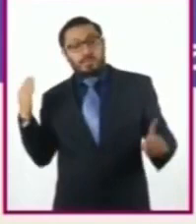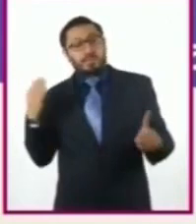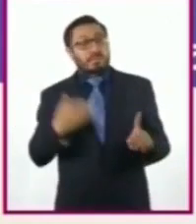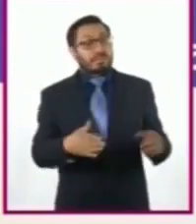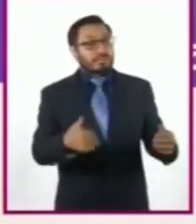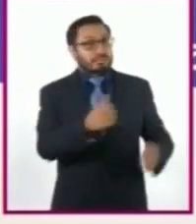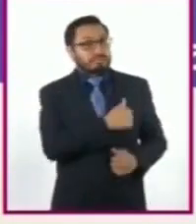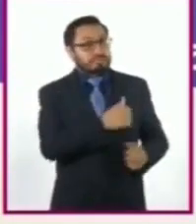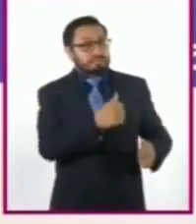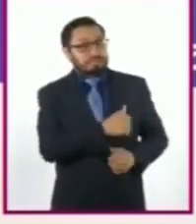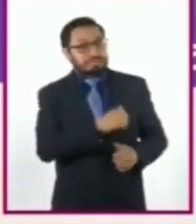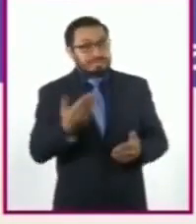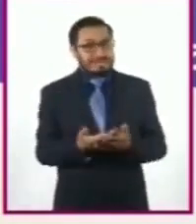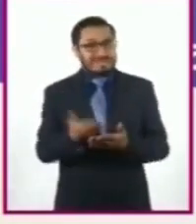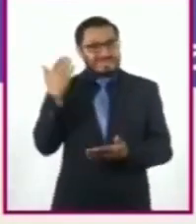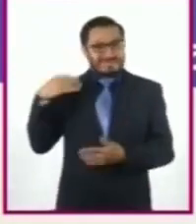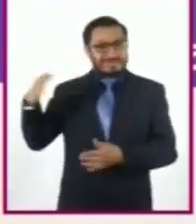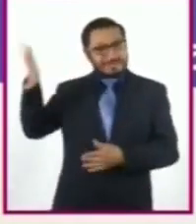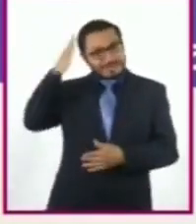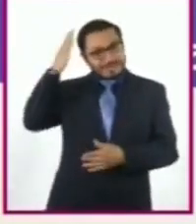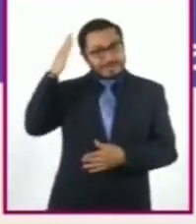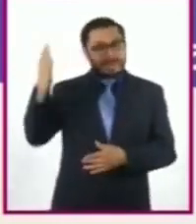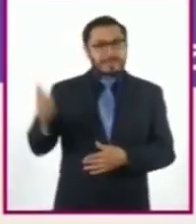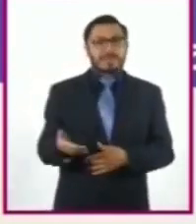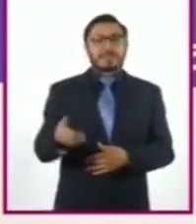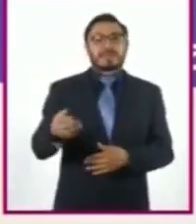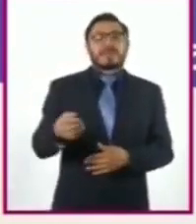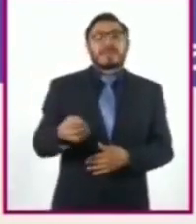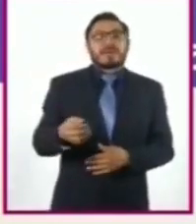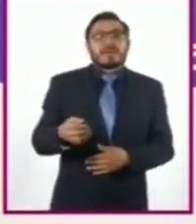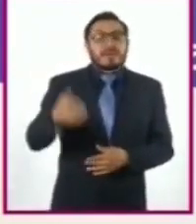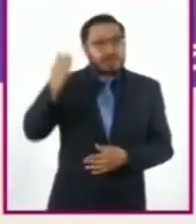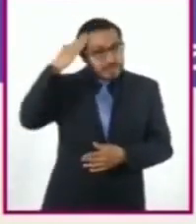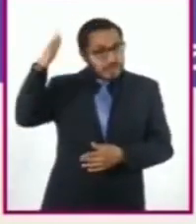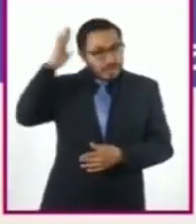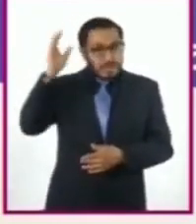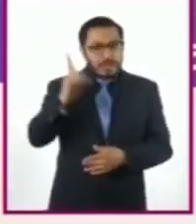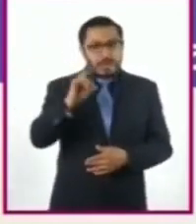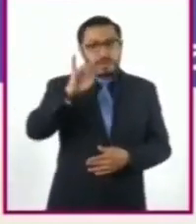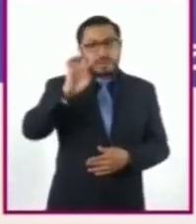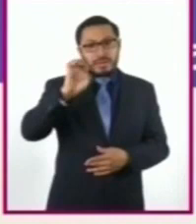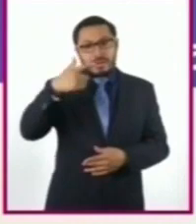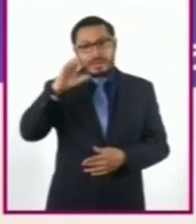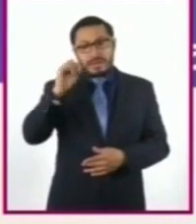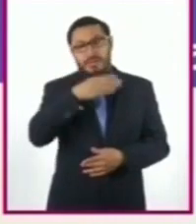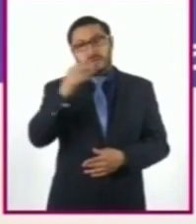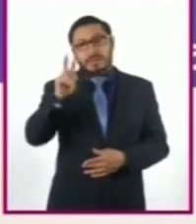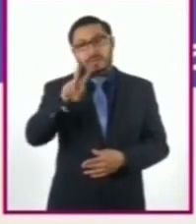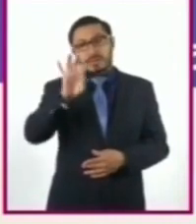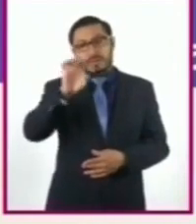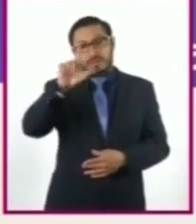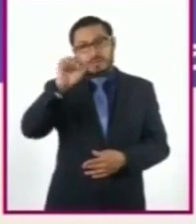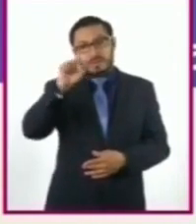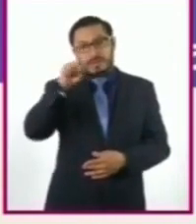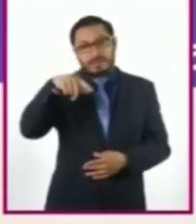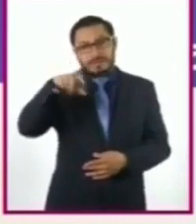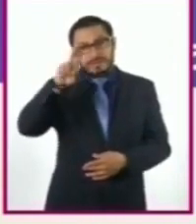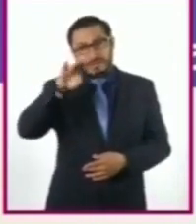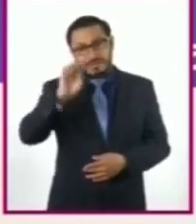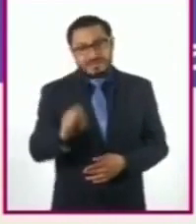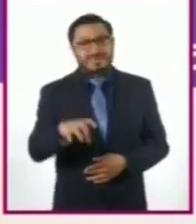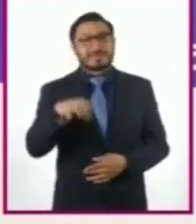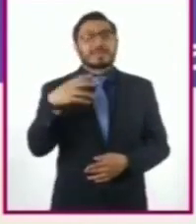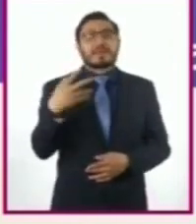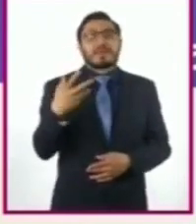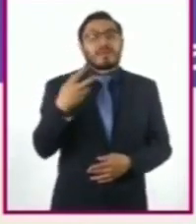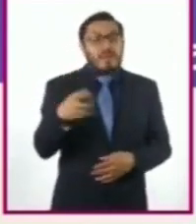entonces gobernador de Cuba, Diego Velázquez. El acontecimiento emblemático de este proceso es